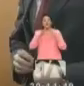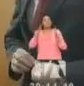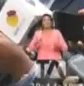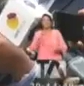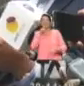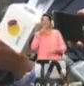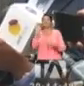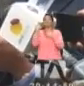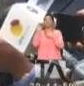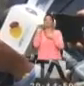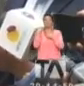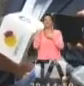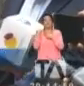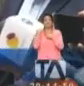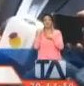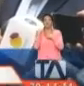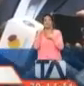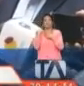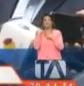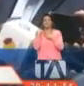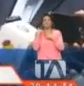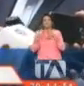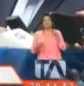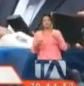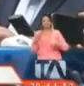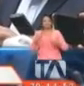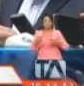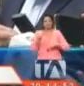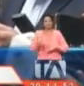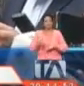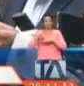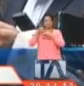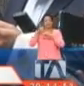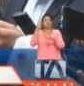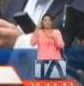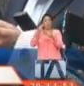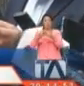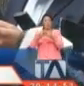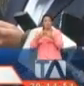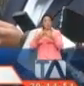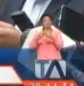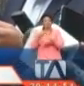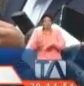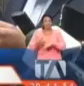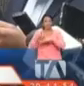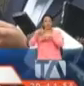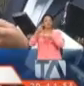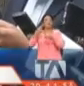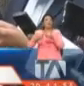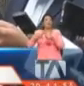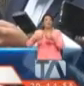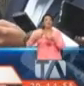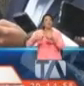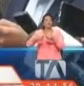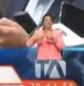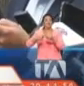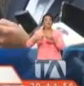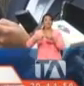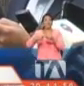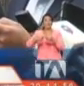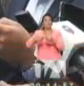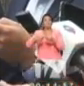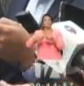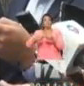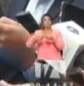el proceso. Y corresponde al conocimiento de la unidad judicial de tránsito con sede en el Distrito Metropolitano de Quito, específicamente al juez